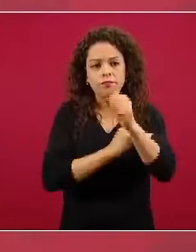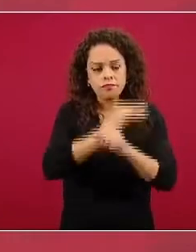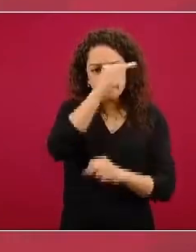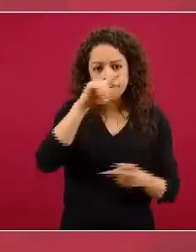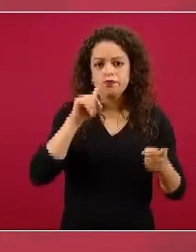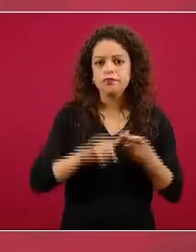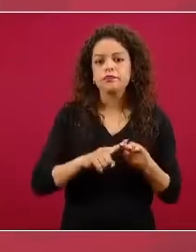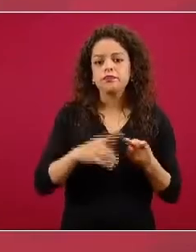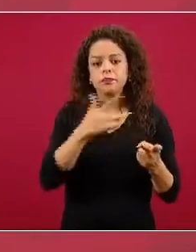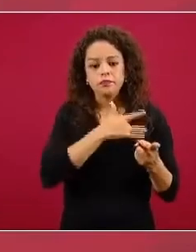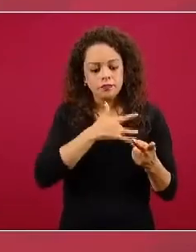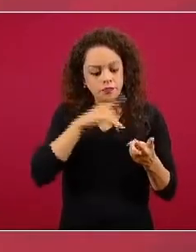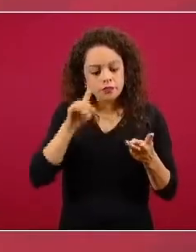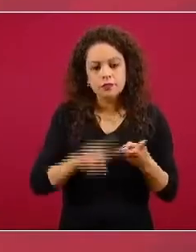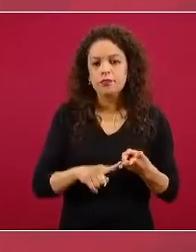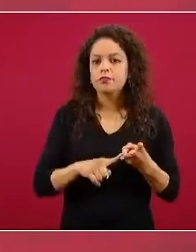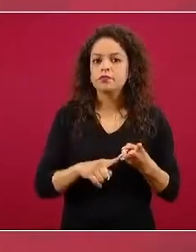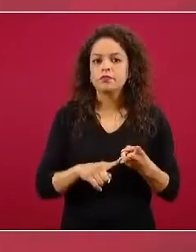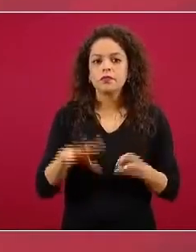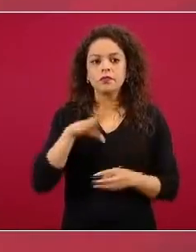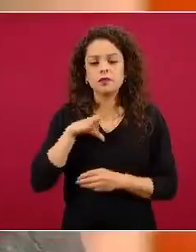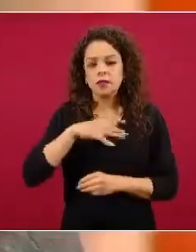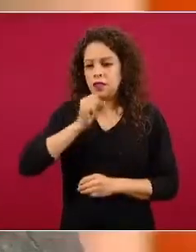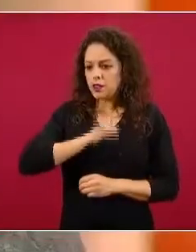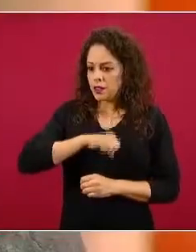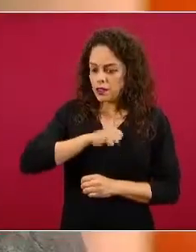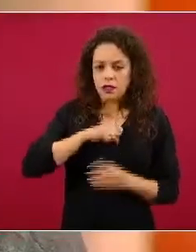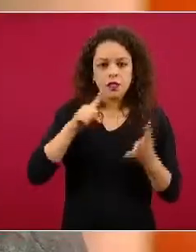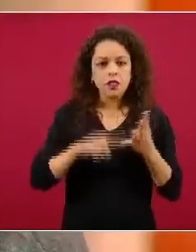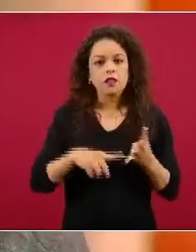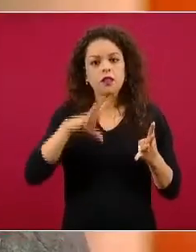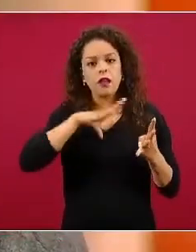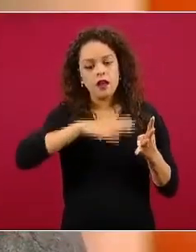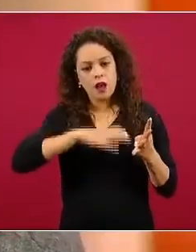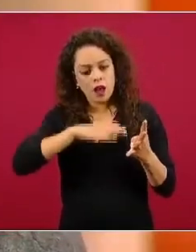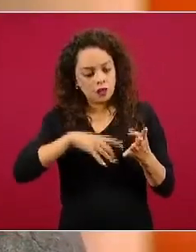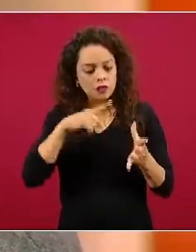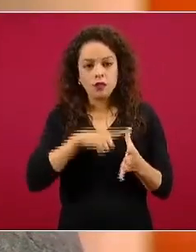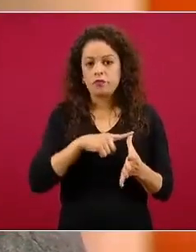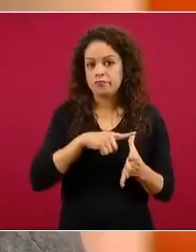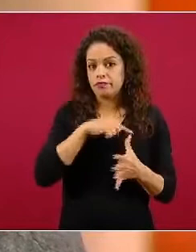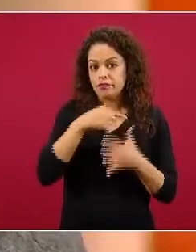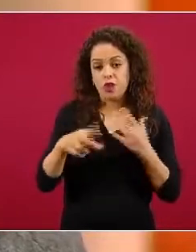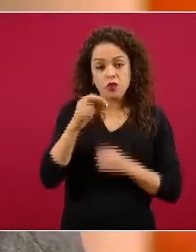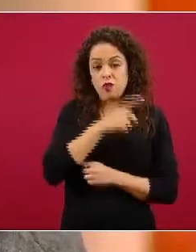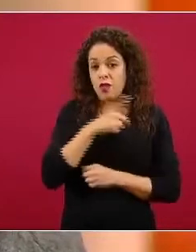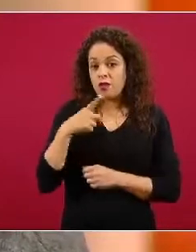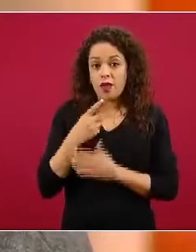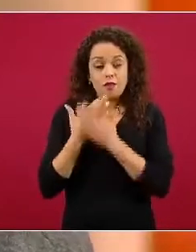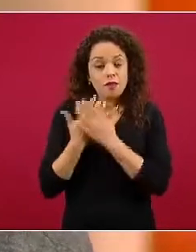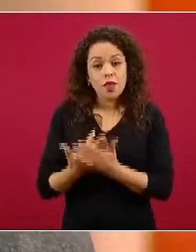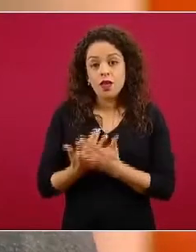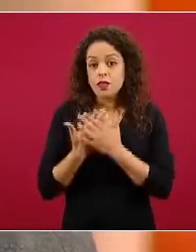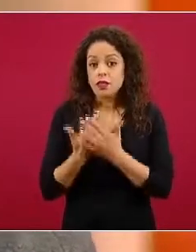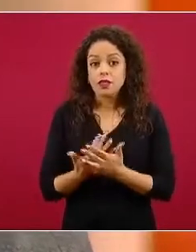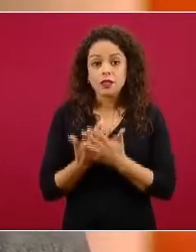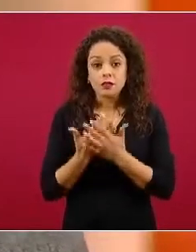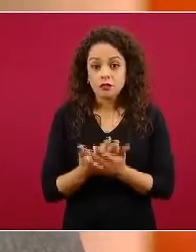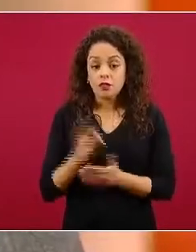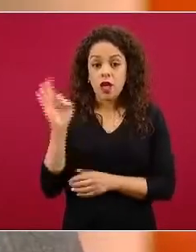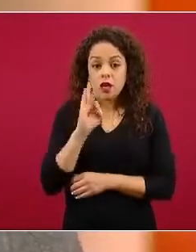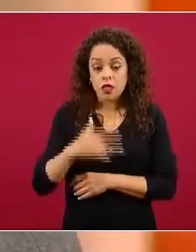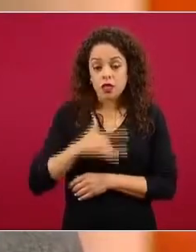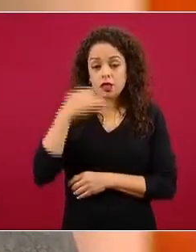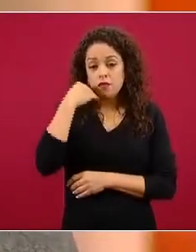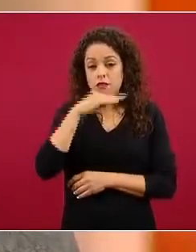o pulmonar crónica, inmunosupresión, vive con VIH o tiene cáncer, no espere en caso de que tenga fiebre, tos,